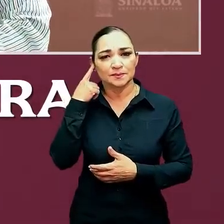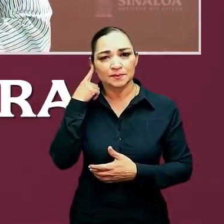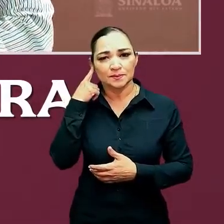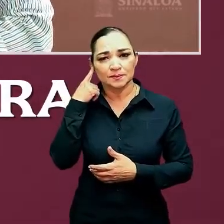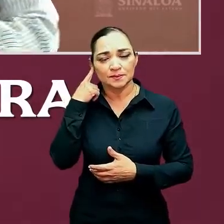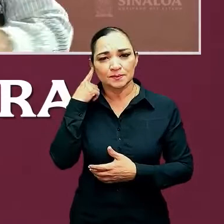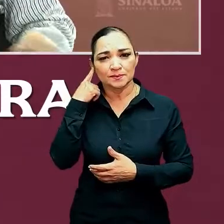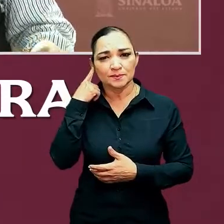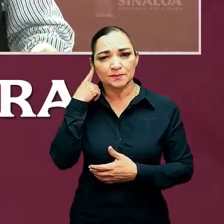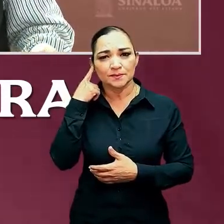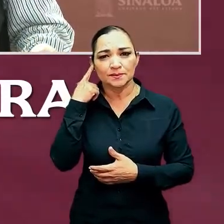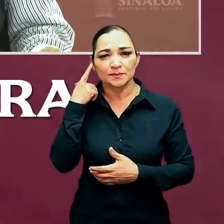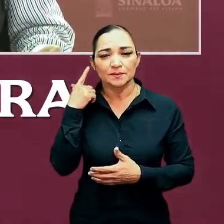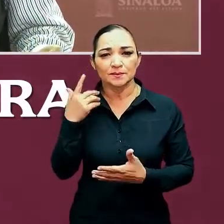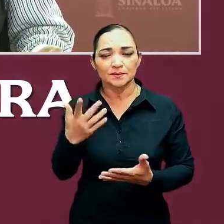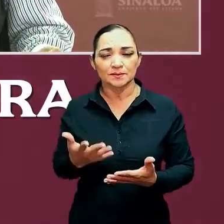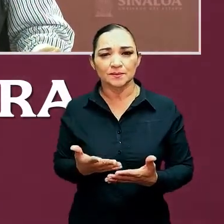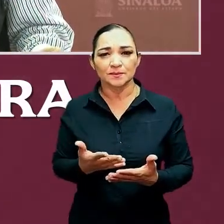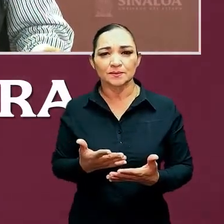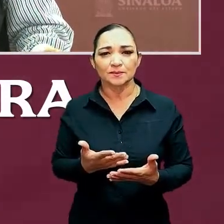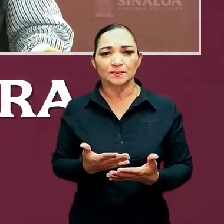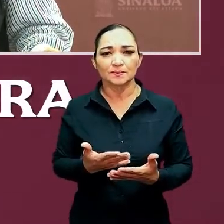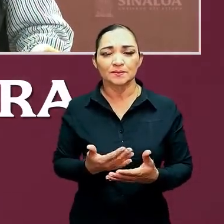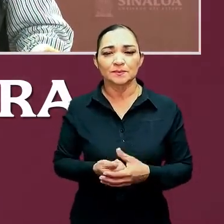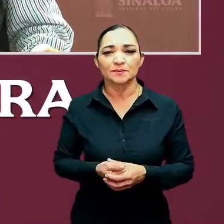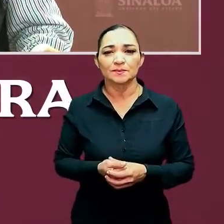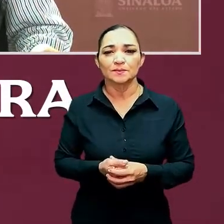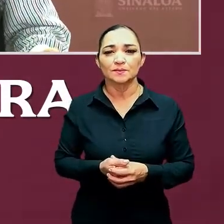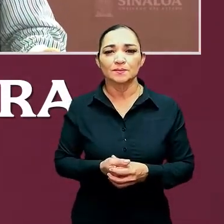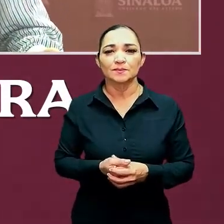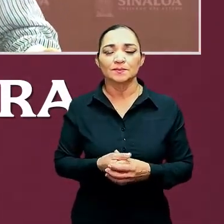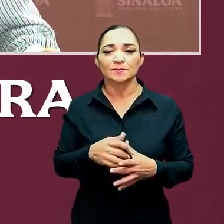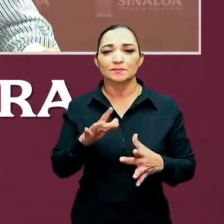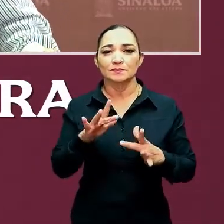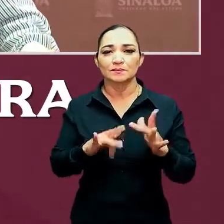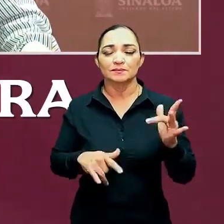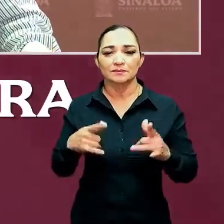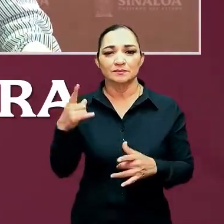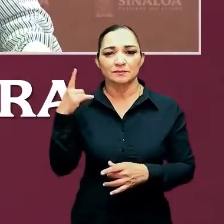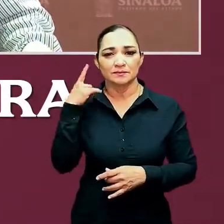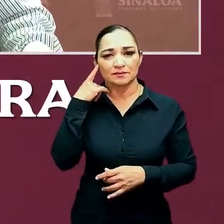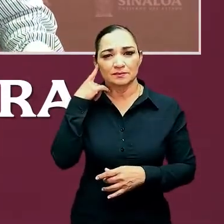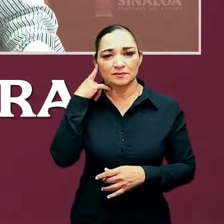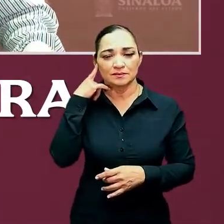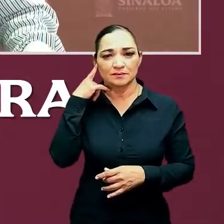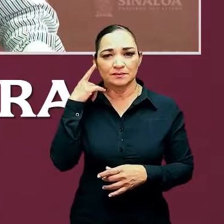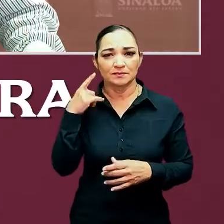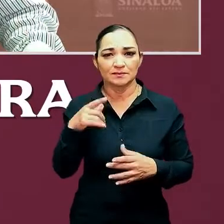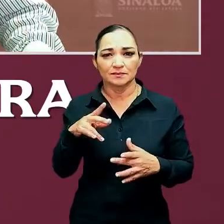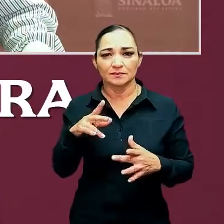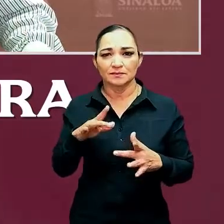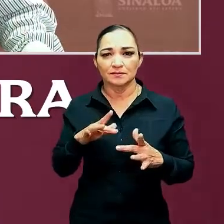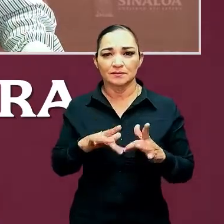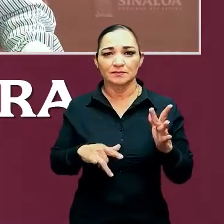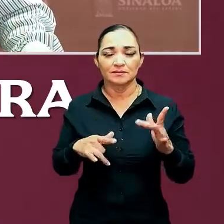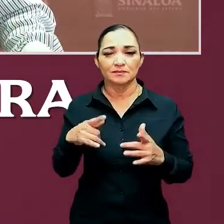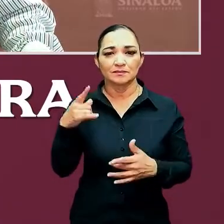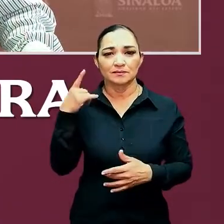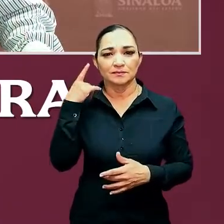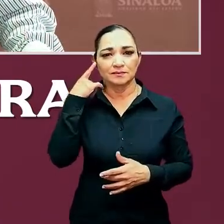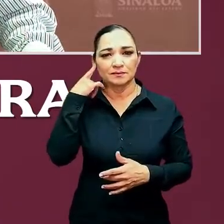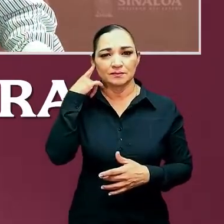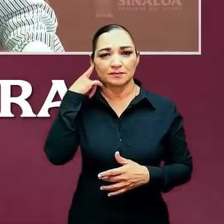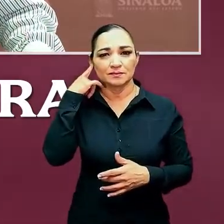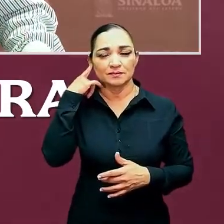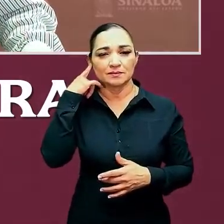Según documentos que tenemos, no ha invertido absolutamente nada. Todo el dinero viene de un recurso público destinado a la educación. En este caso,